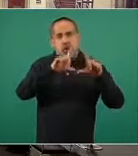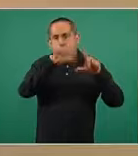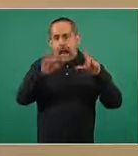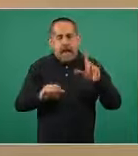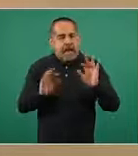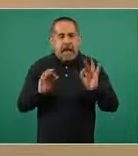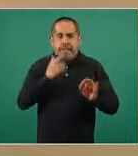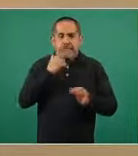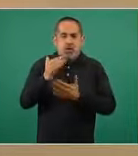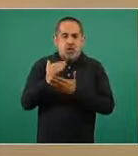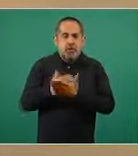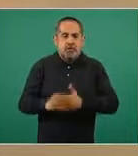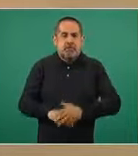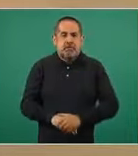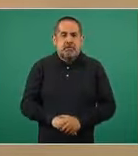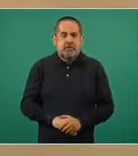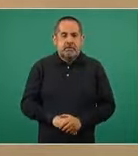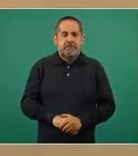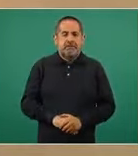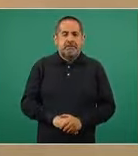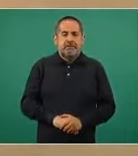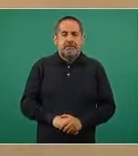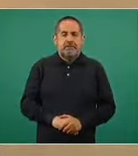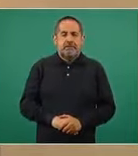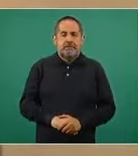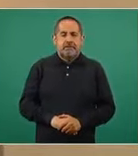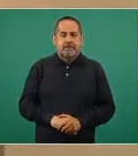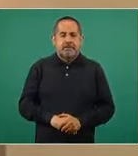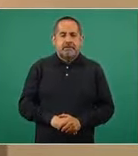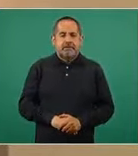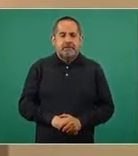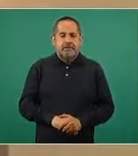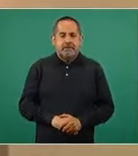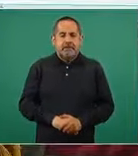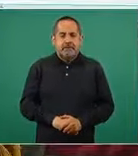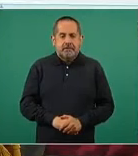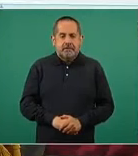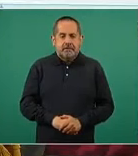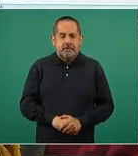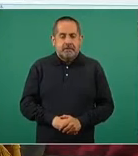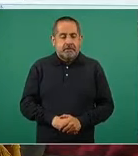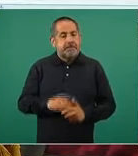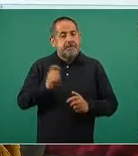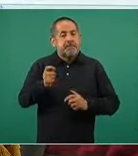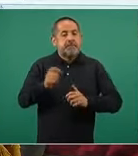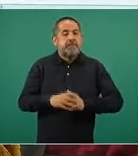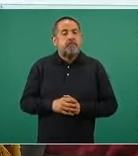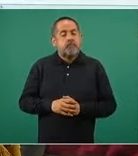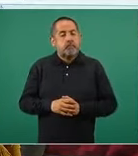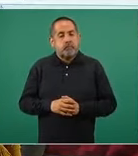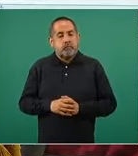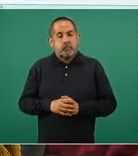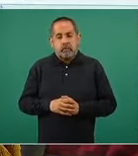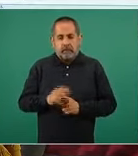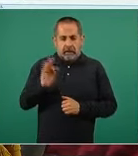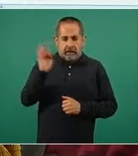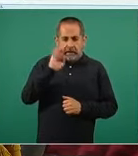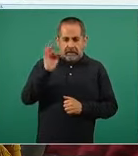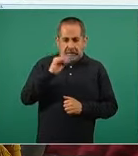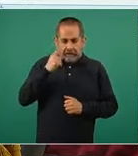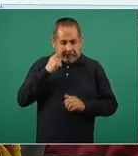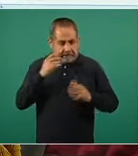la hospitalización. Ahora bien, si nosotros hiciéramos un